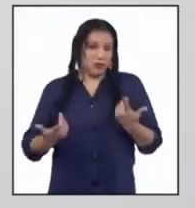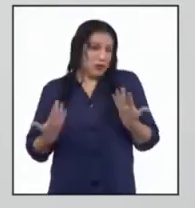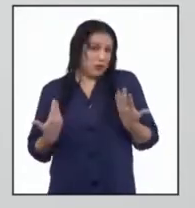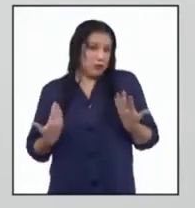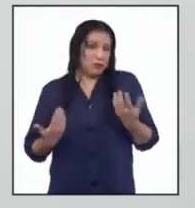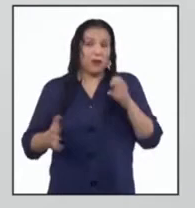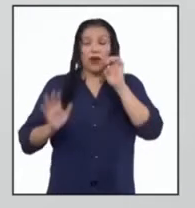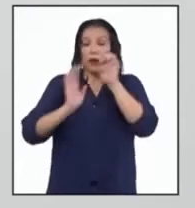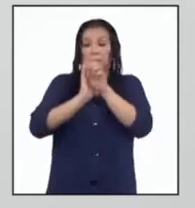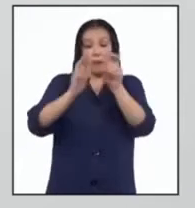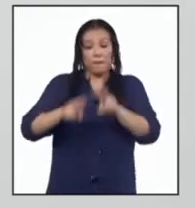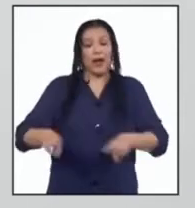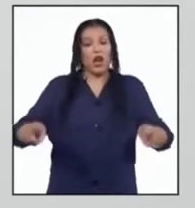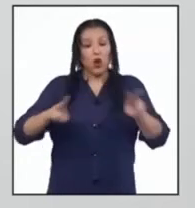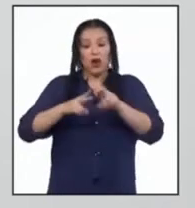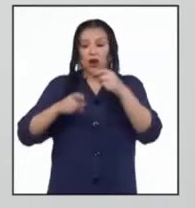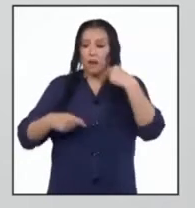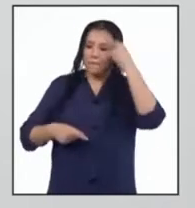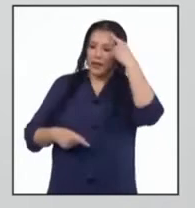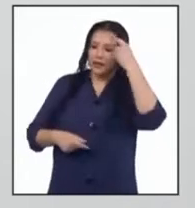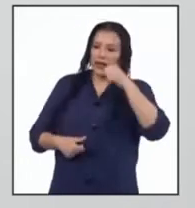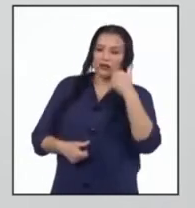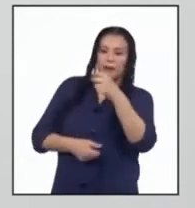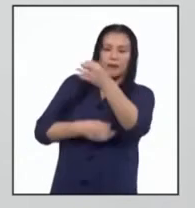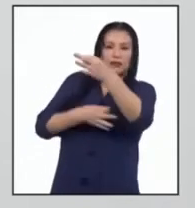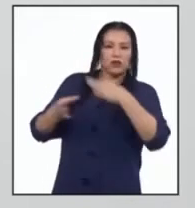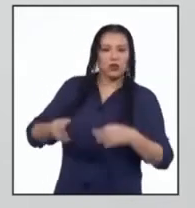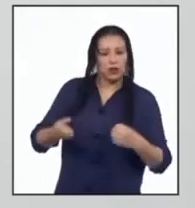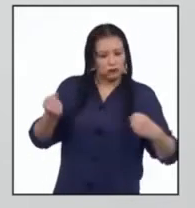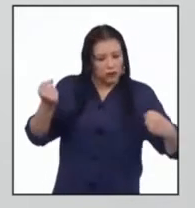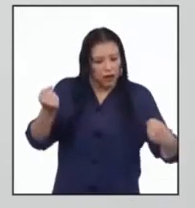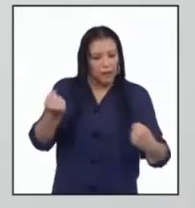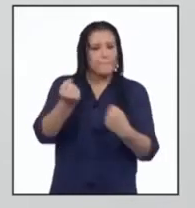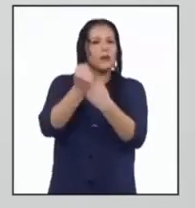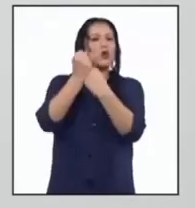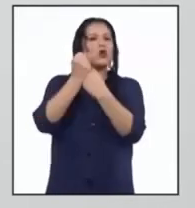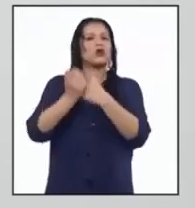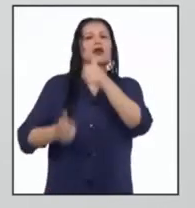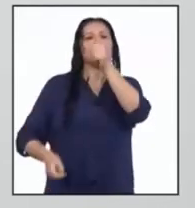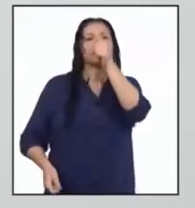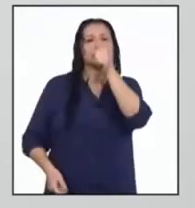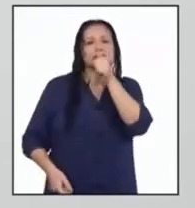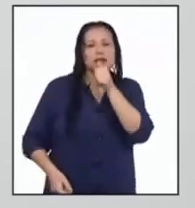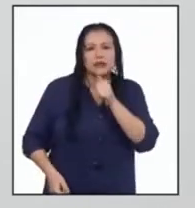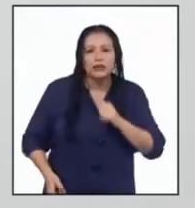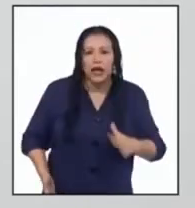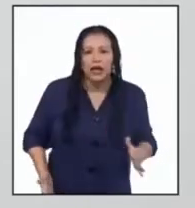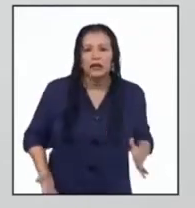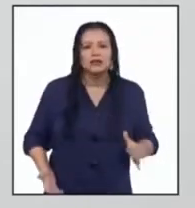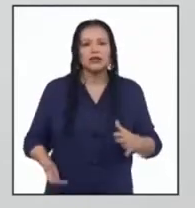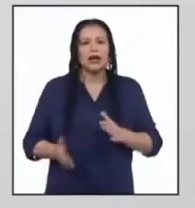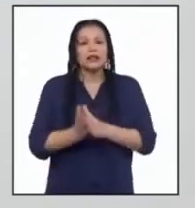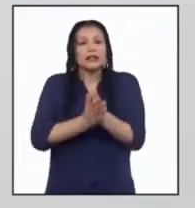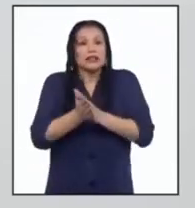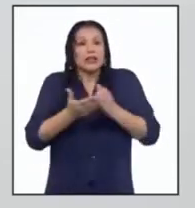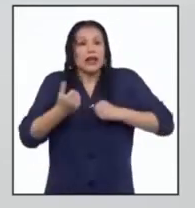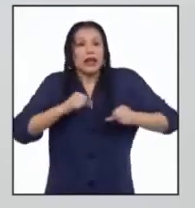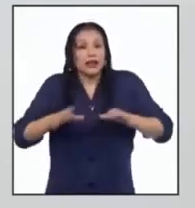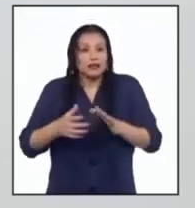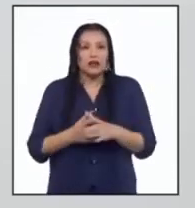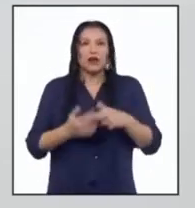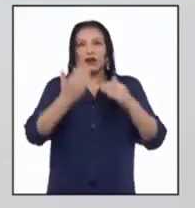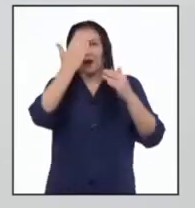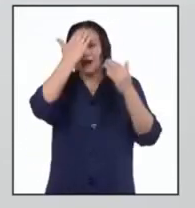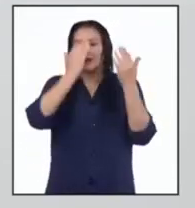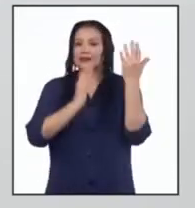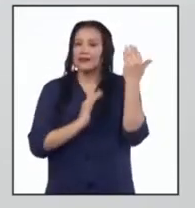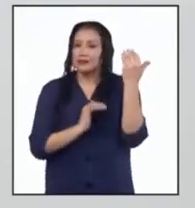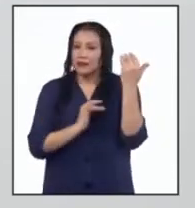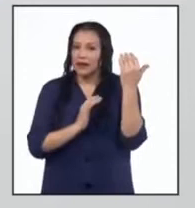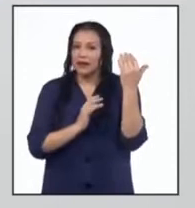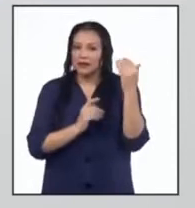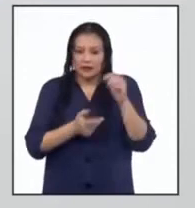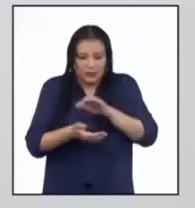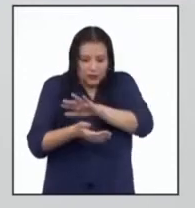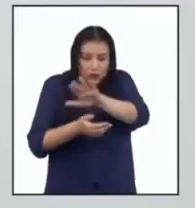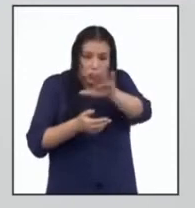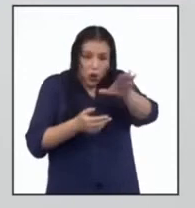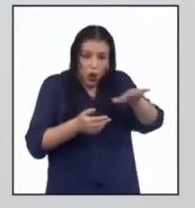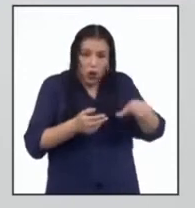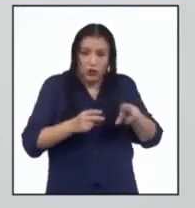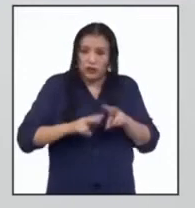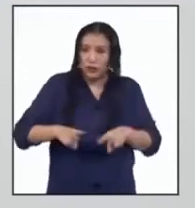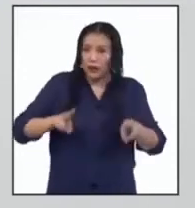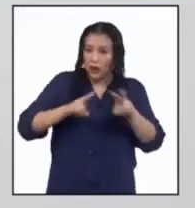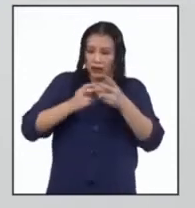como la empatía, la solidaridad, la paciencia, la acción y la esperanza, si los llevamos